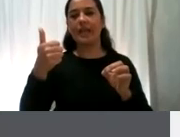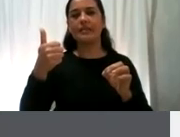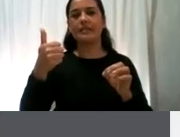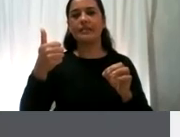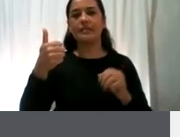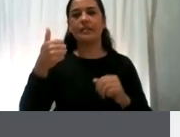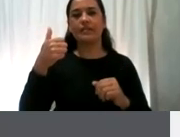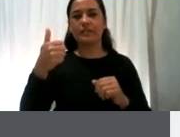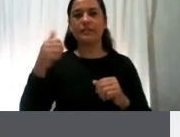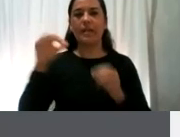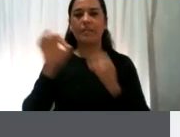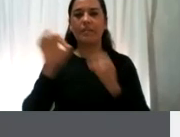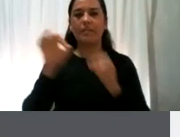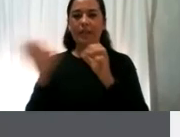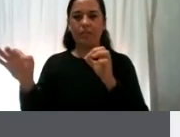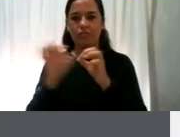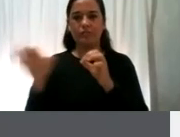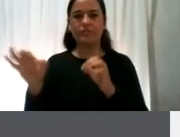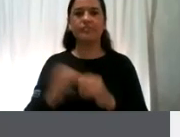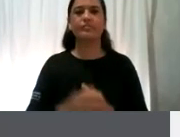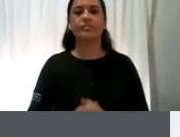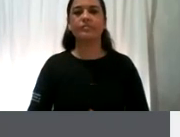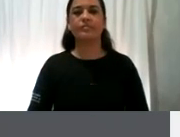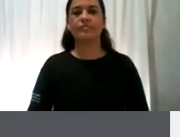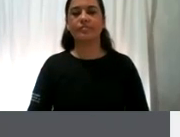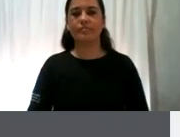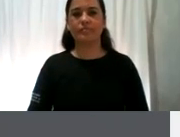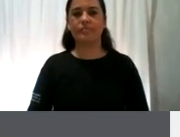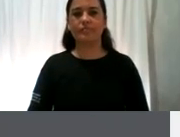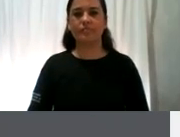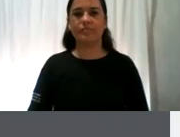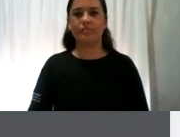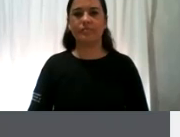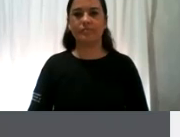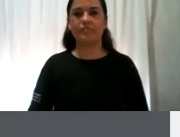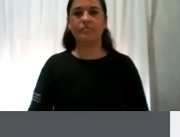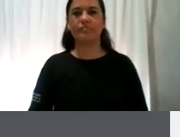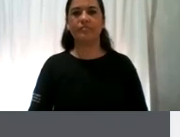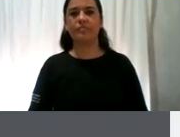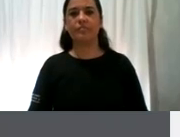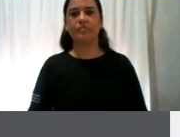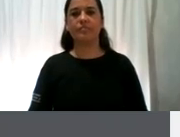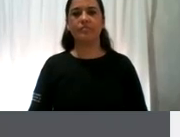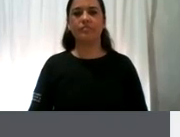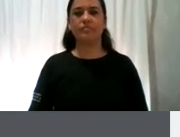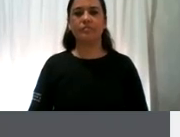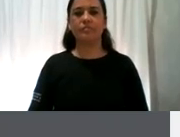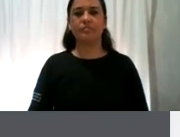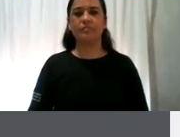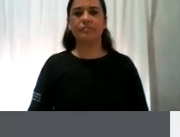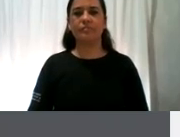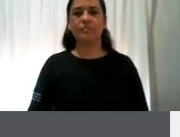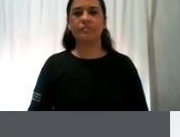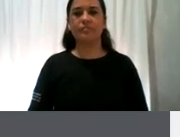Por lo tanto, la LX central, por lo tanto, la de los extremos, ¿sí?, la de